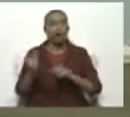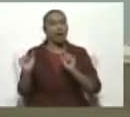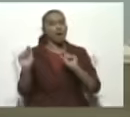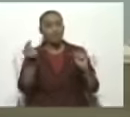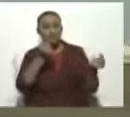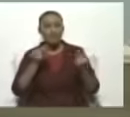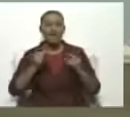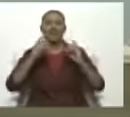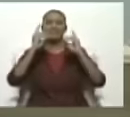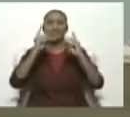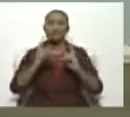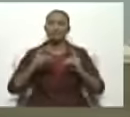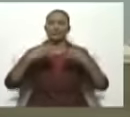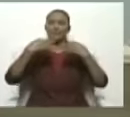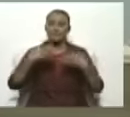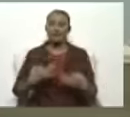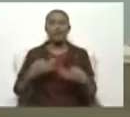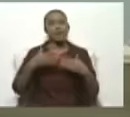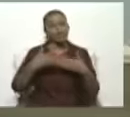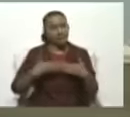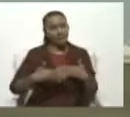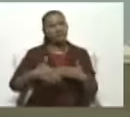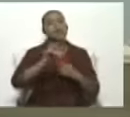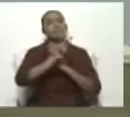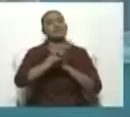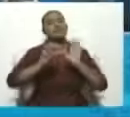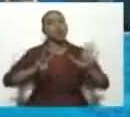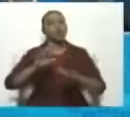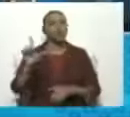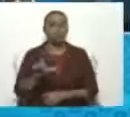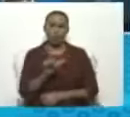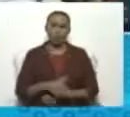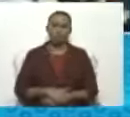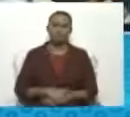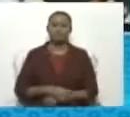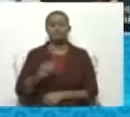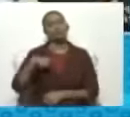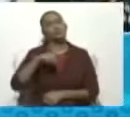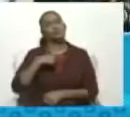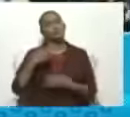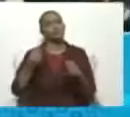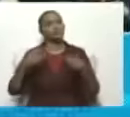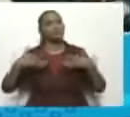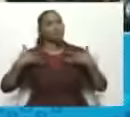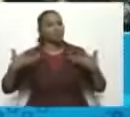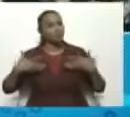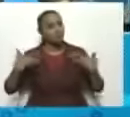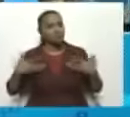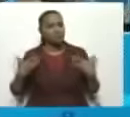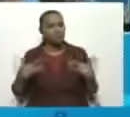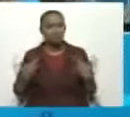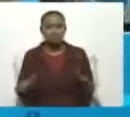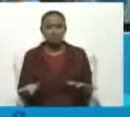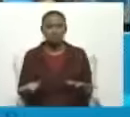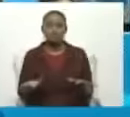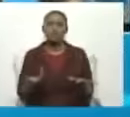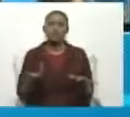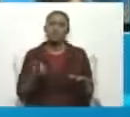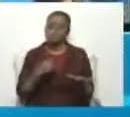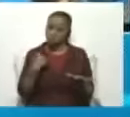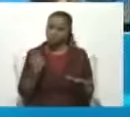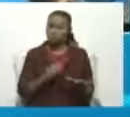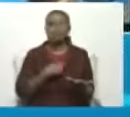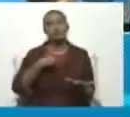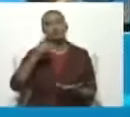al 28 de julio. Así que estamos muy contentos. Nosotros debemos, sin